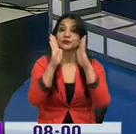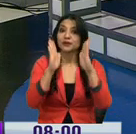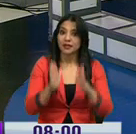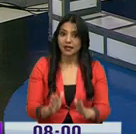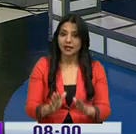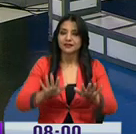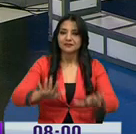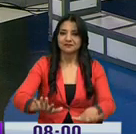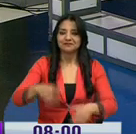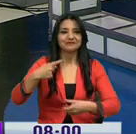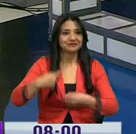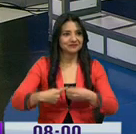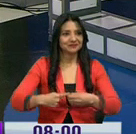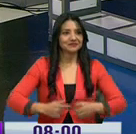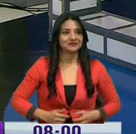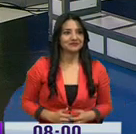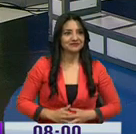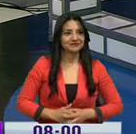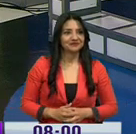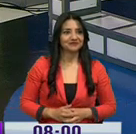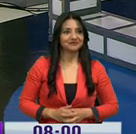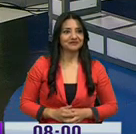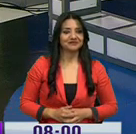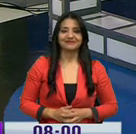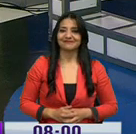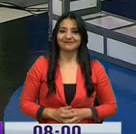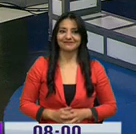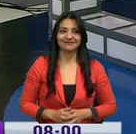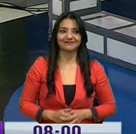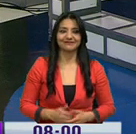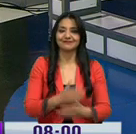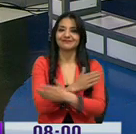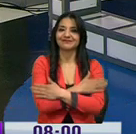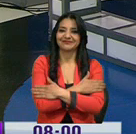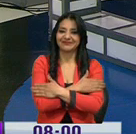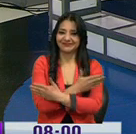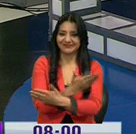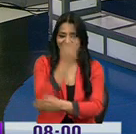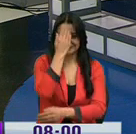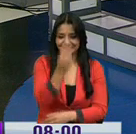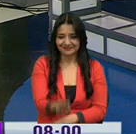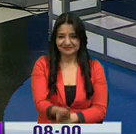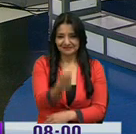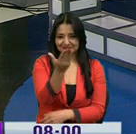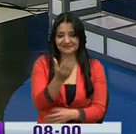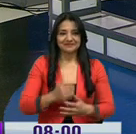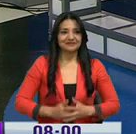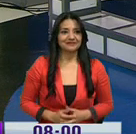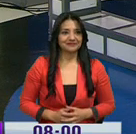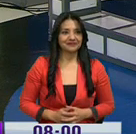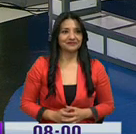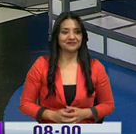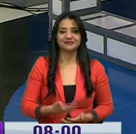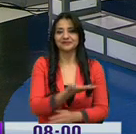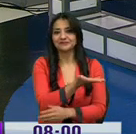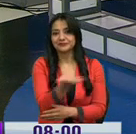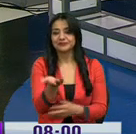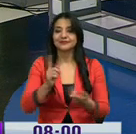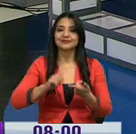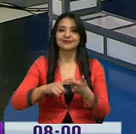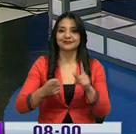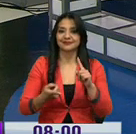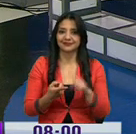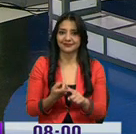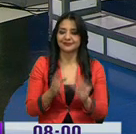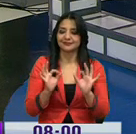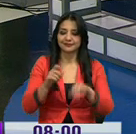San Francisco de Quito. Y nos damos el abrazo con Ali. Buenos días, mi Ali. Buenos días, mi querido Robert, a todos nuestros amigos televidentes que